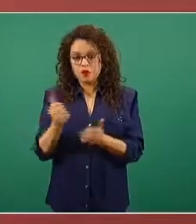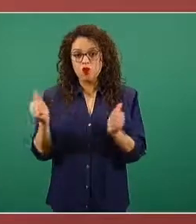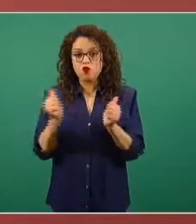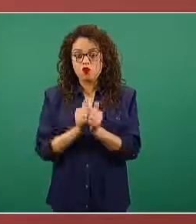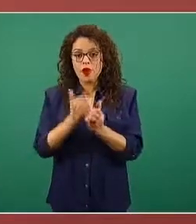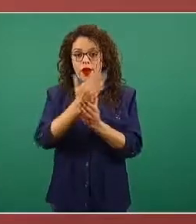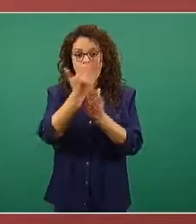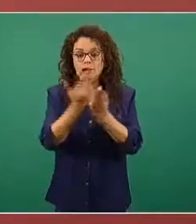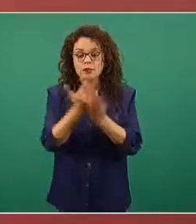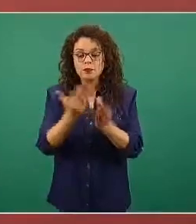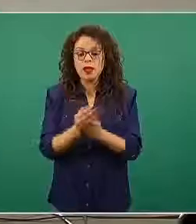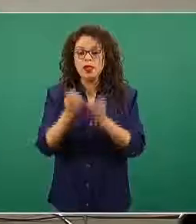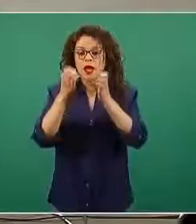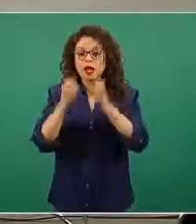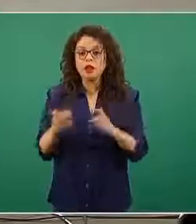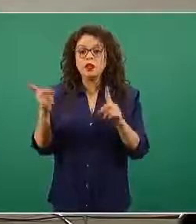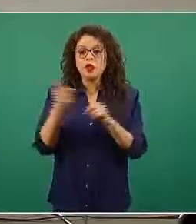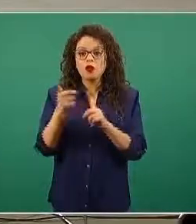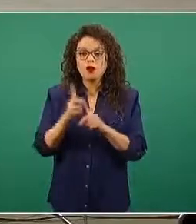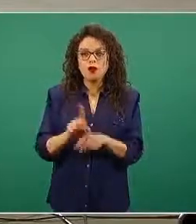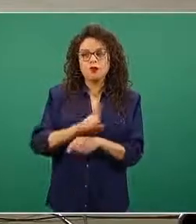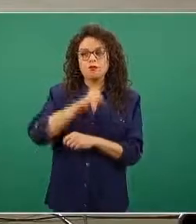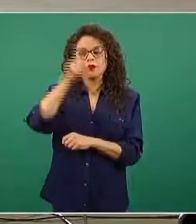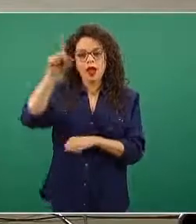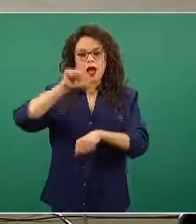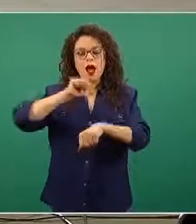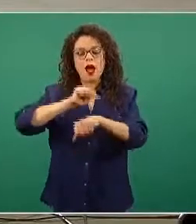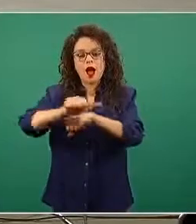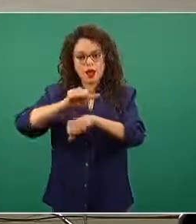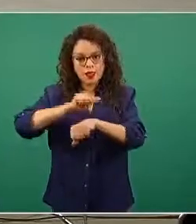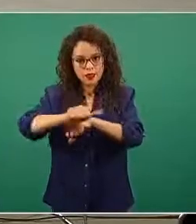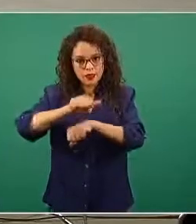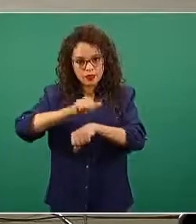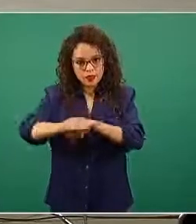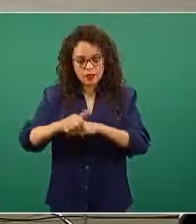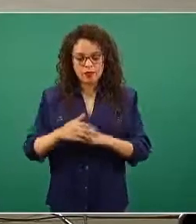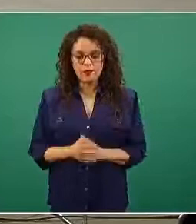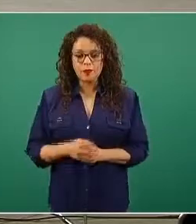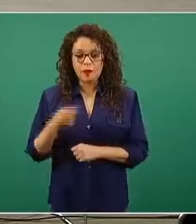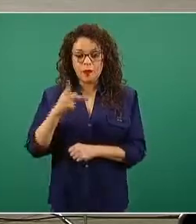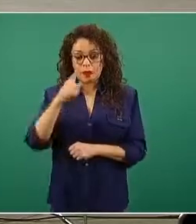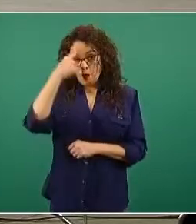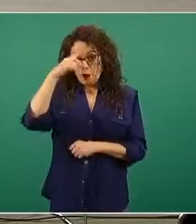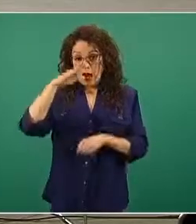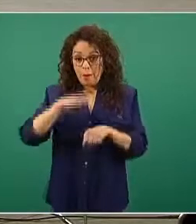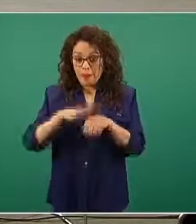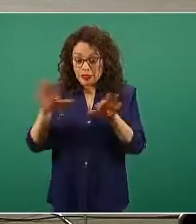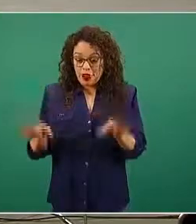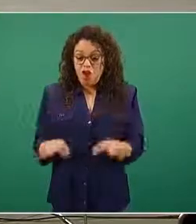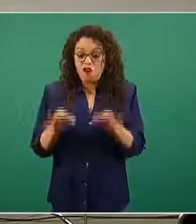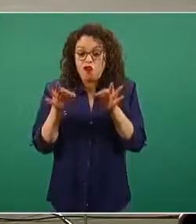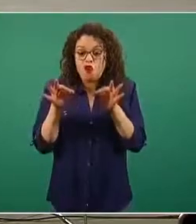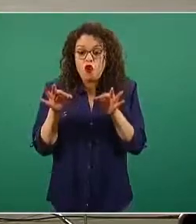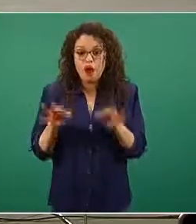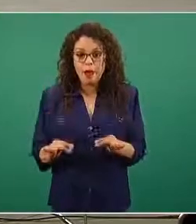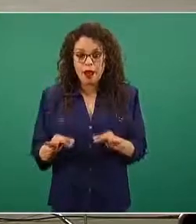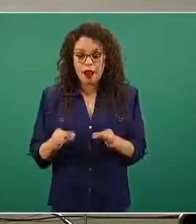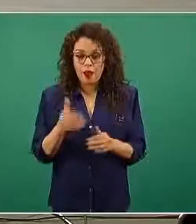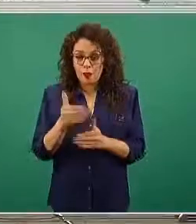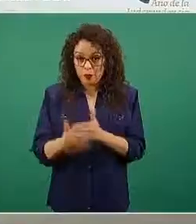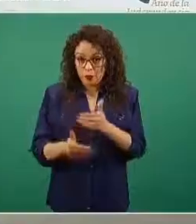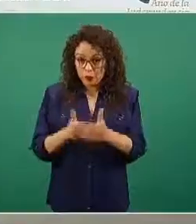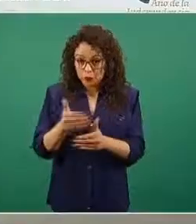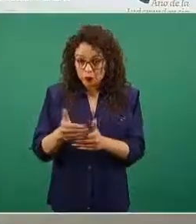en manos o que había sido revisado por Argentina. Ahora, para formalizar ese proceso, se requiere que